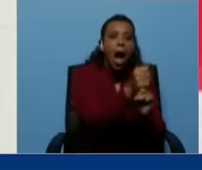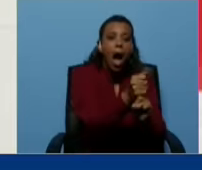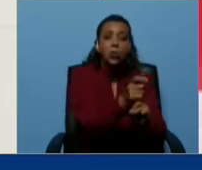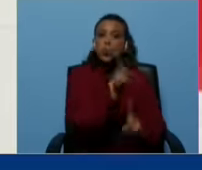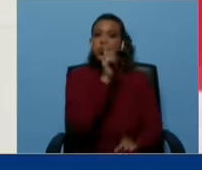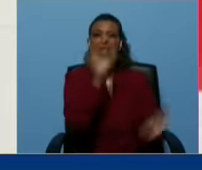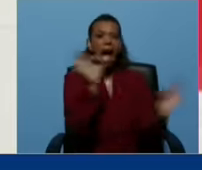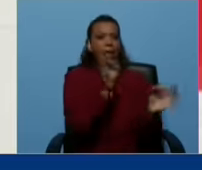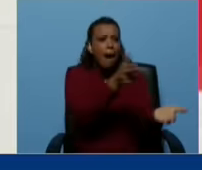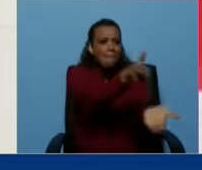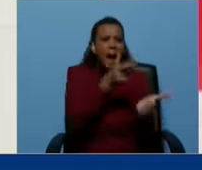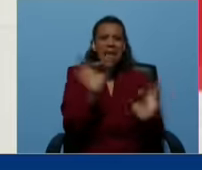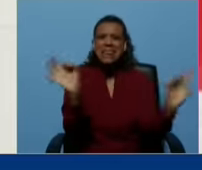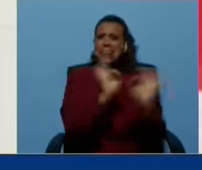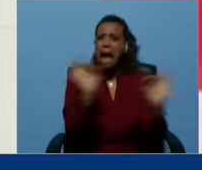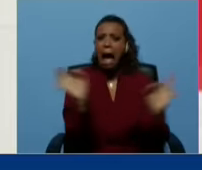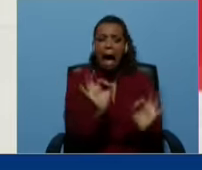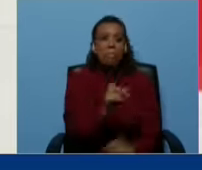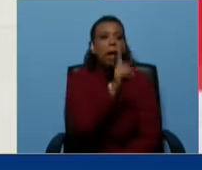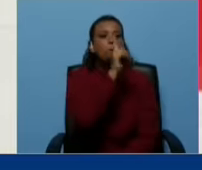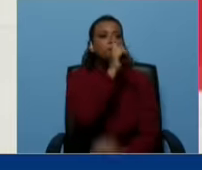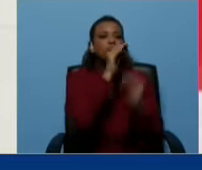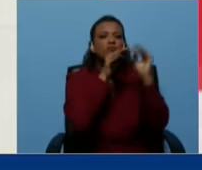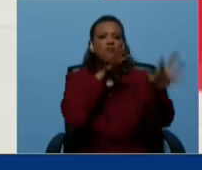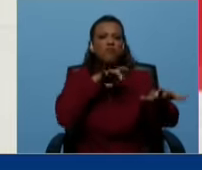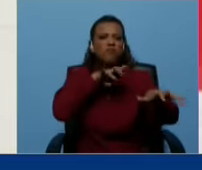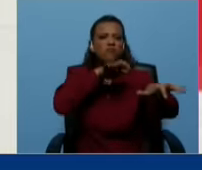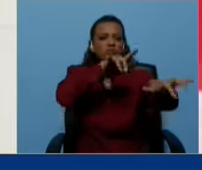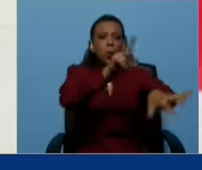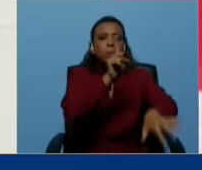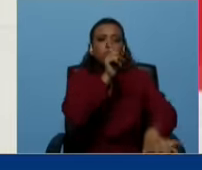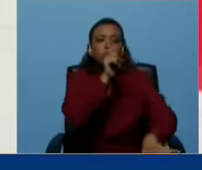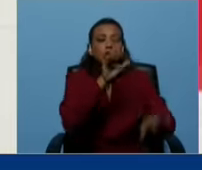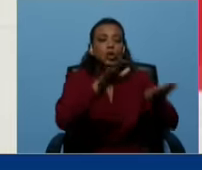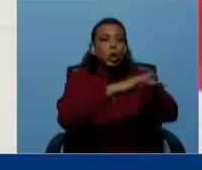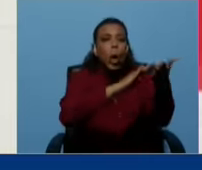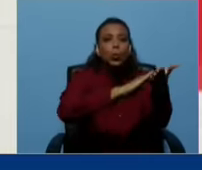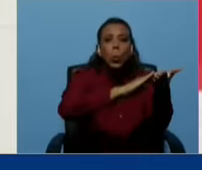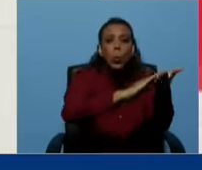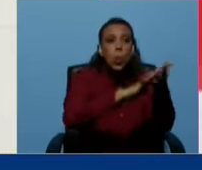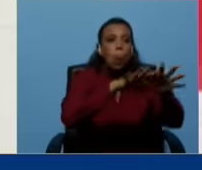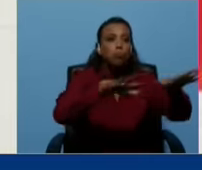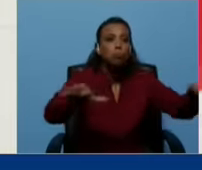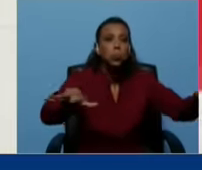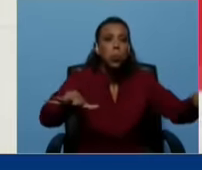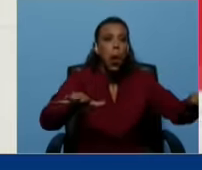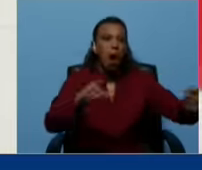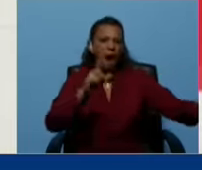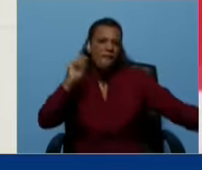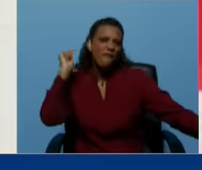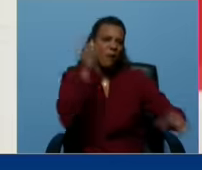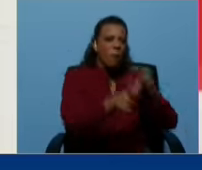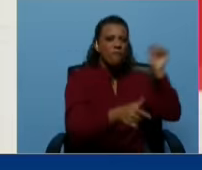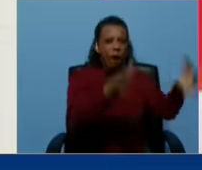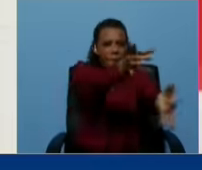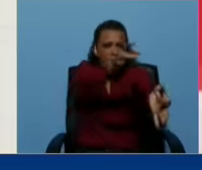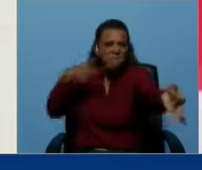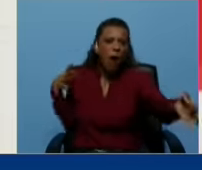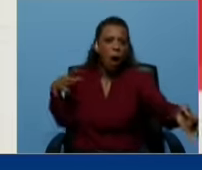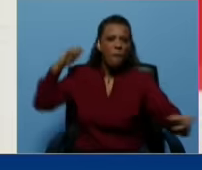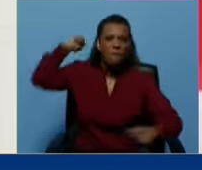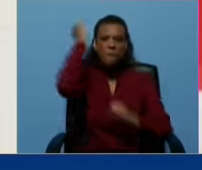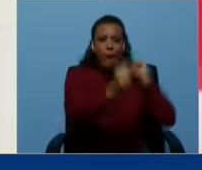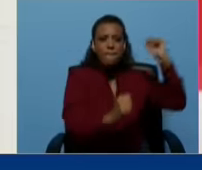se disparó ni un tiro. Todo se resolvió entre lanzas y espadas. Y